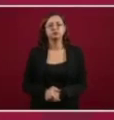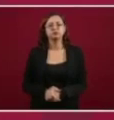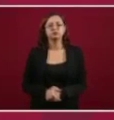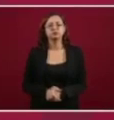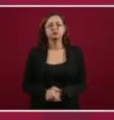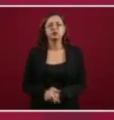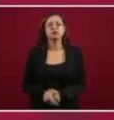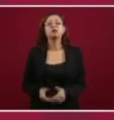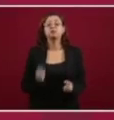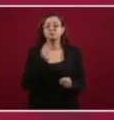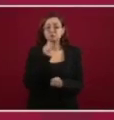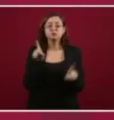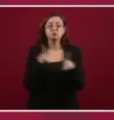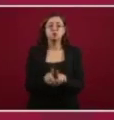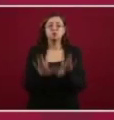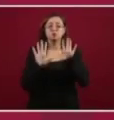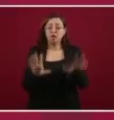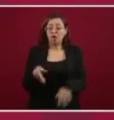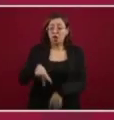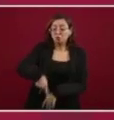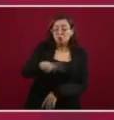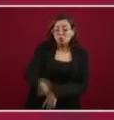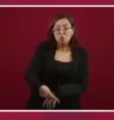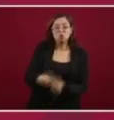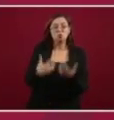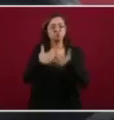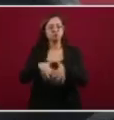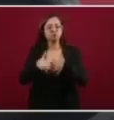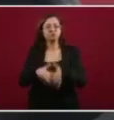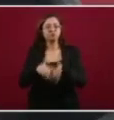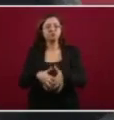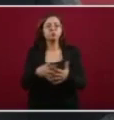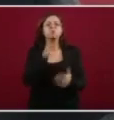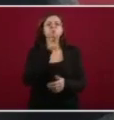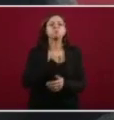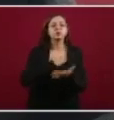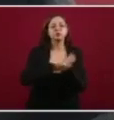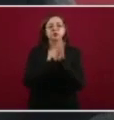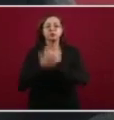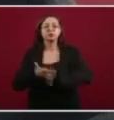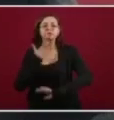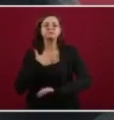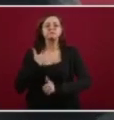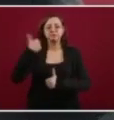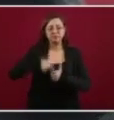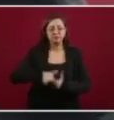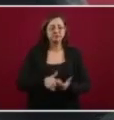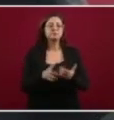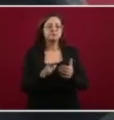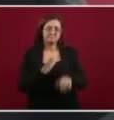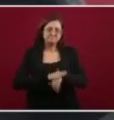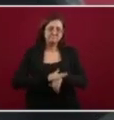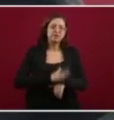produciendo más gasolinas en las refinerías. Ya se inició la construcción de la nueva refinería.